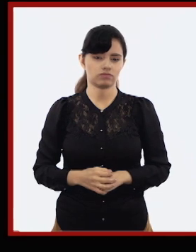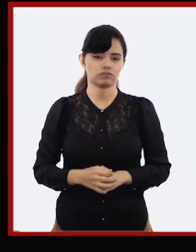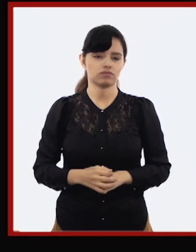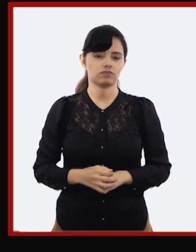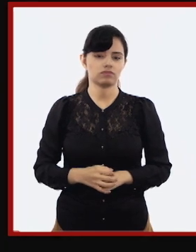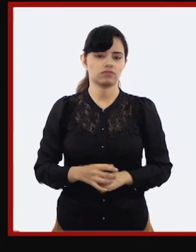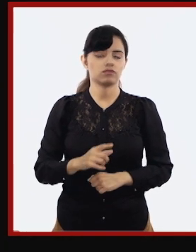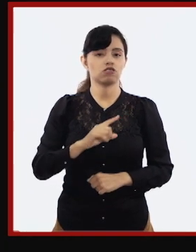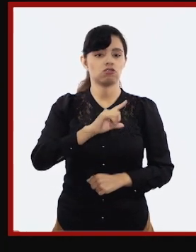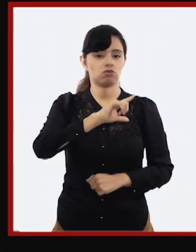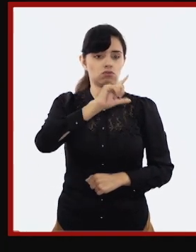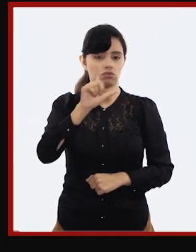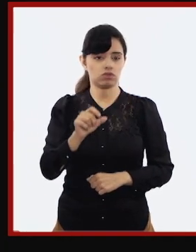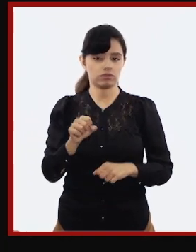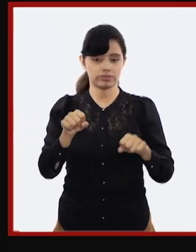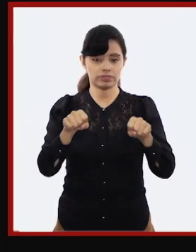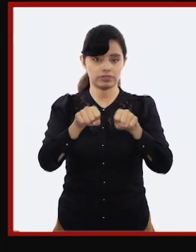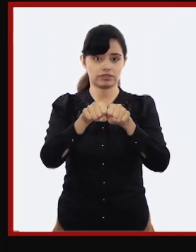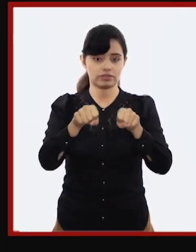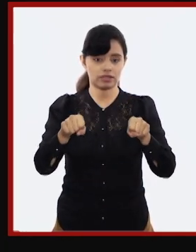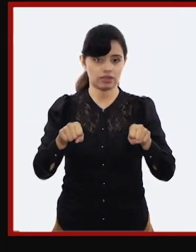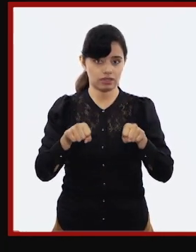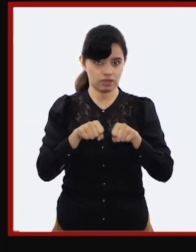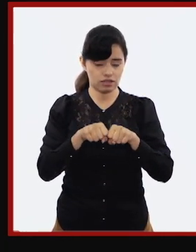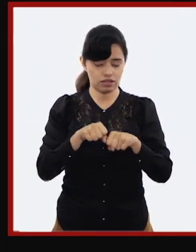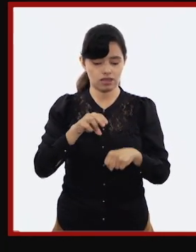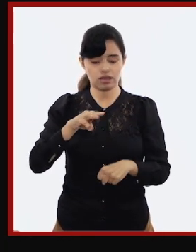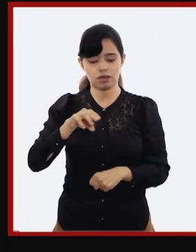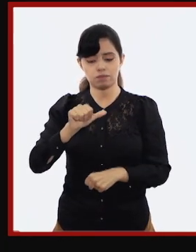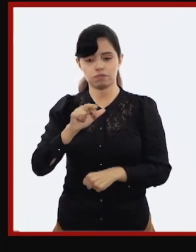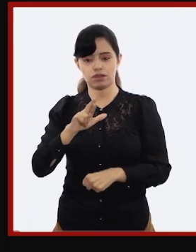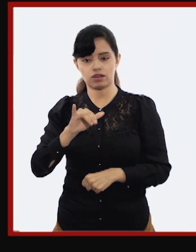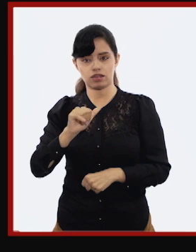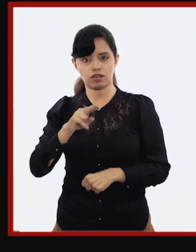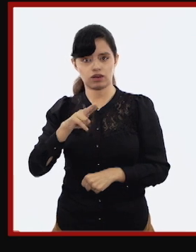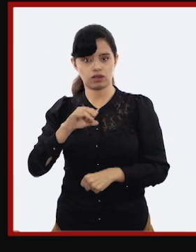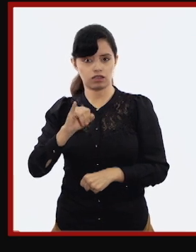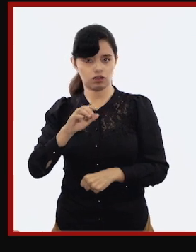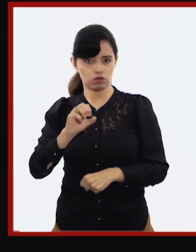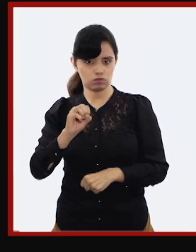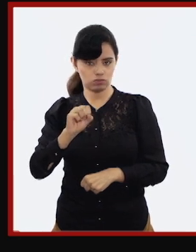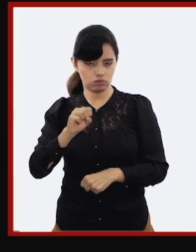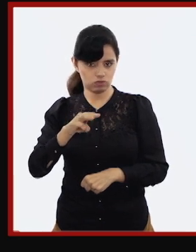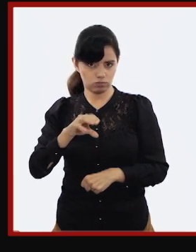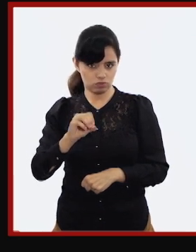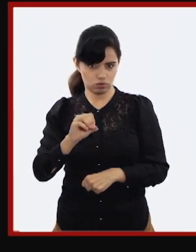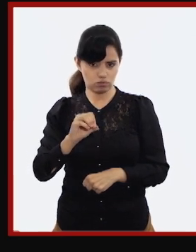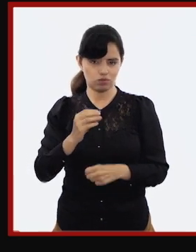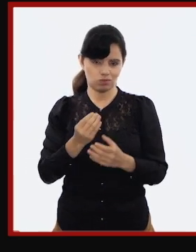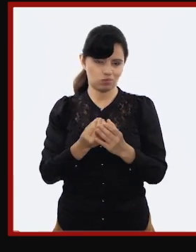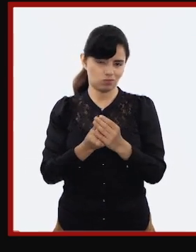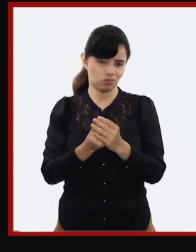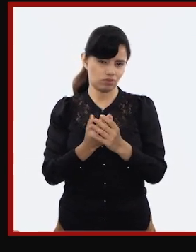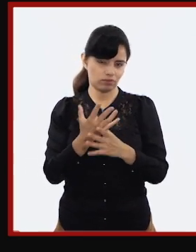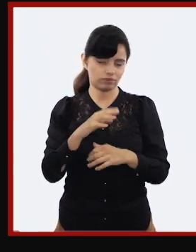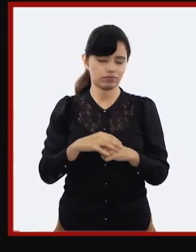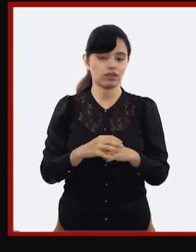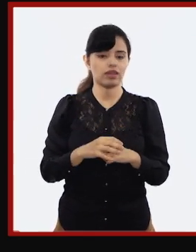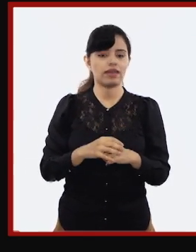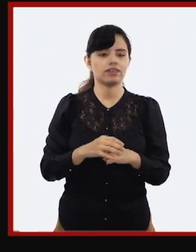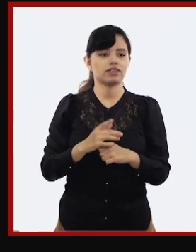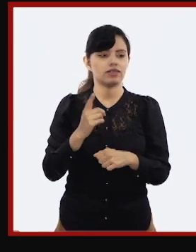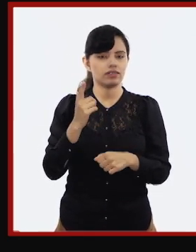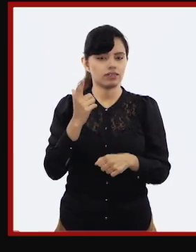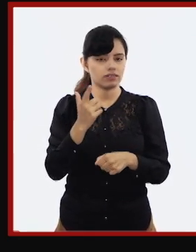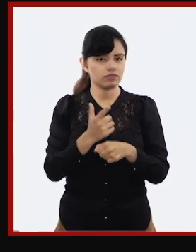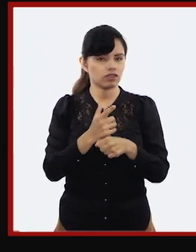Después viene la sala del marianismo novohispano, en donde pues se da cuenta de